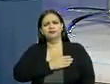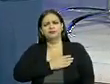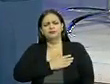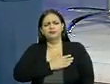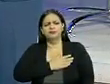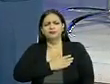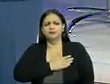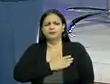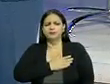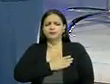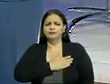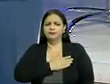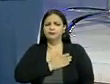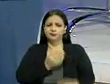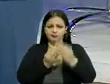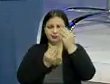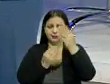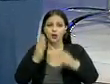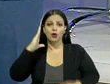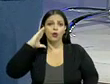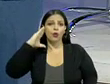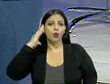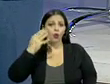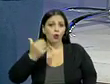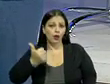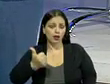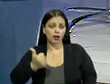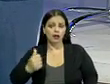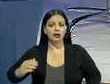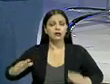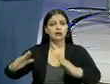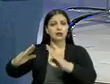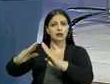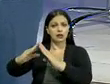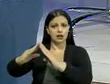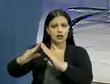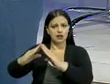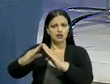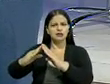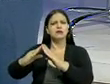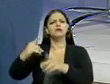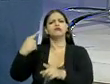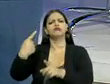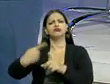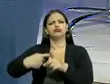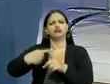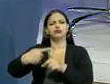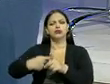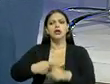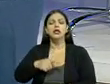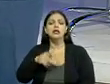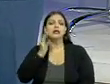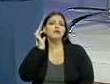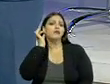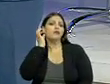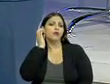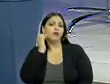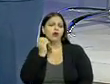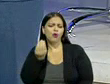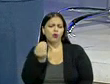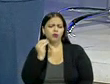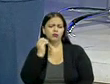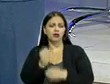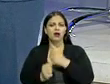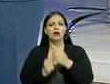asesinan con varias puñaladas a una joven mujer de 23 años de edad, esto en Cuenca, provincia de La Suay. La víctima